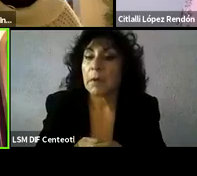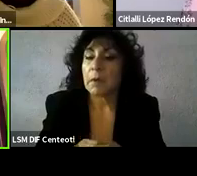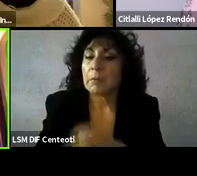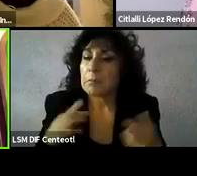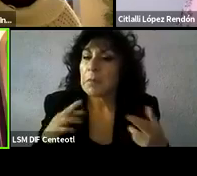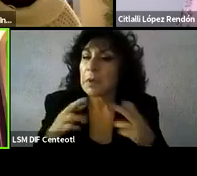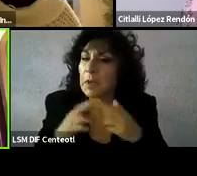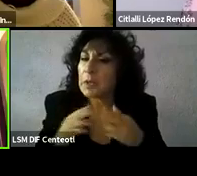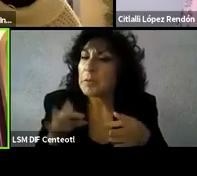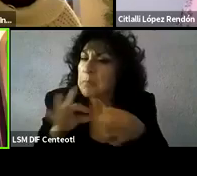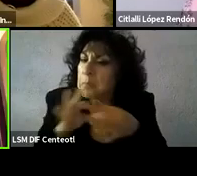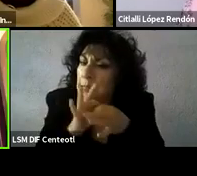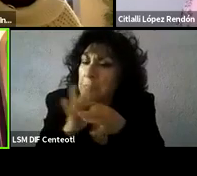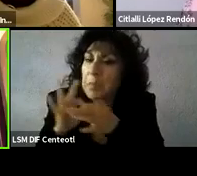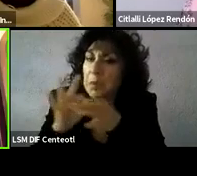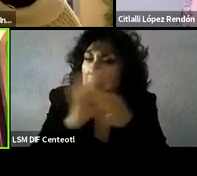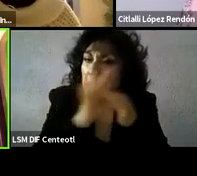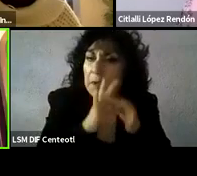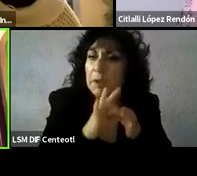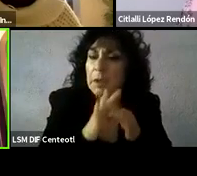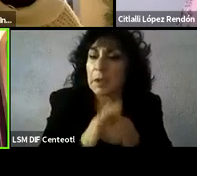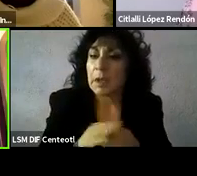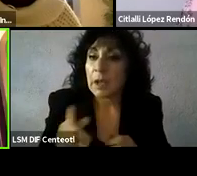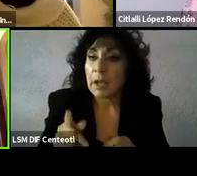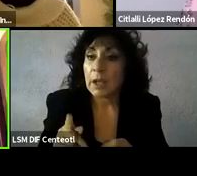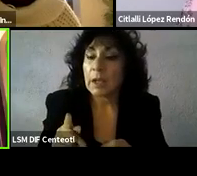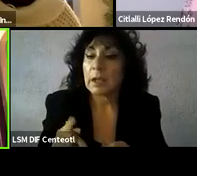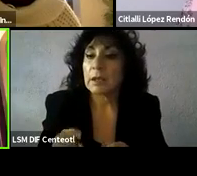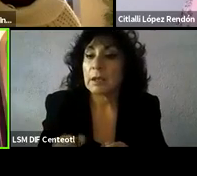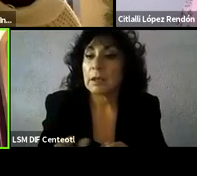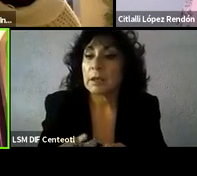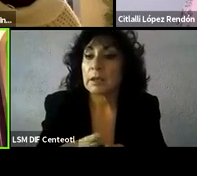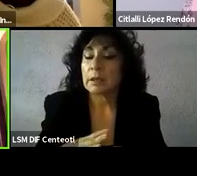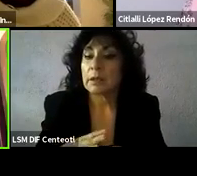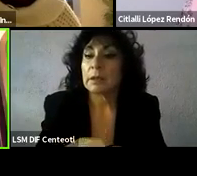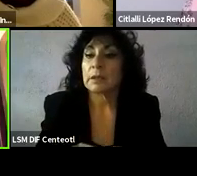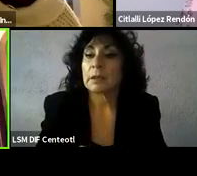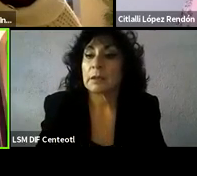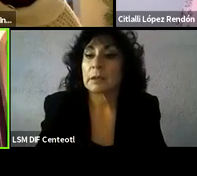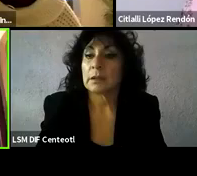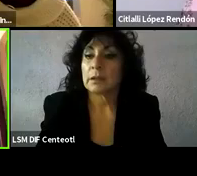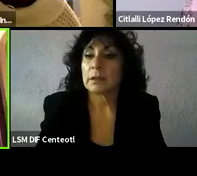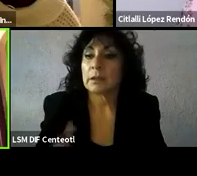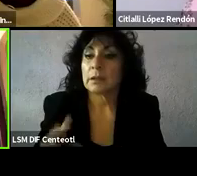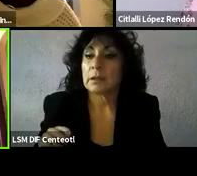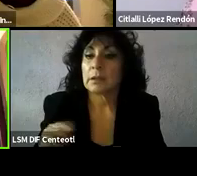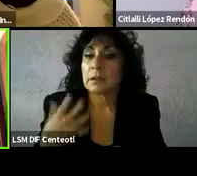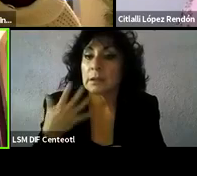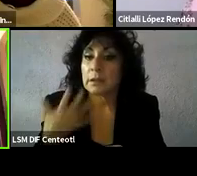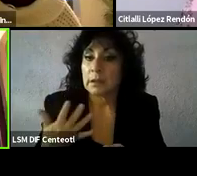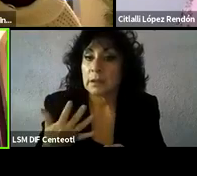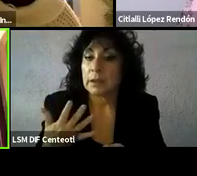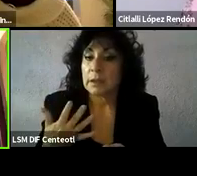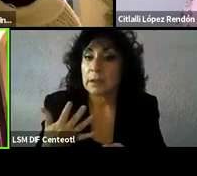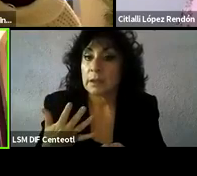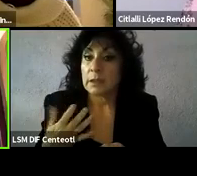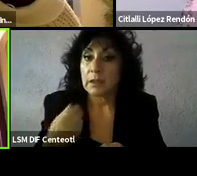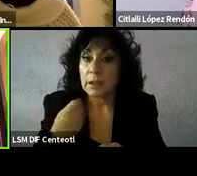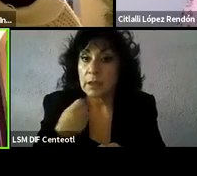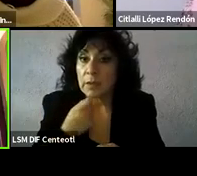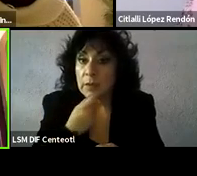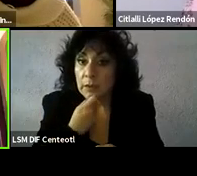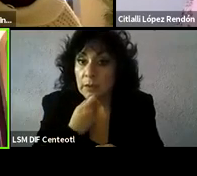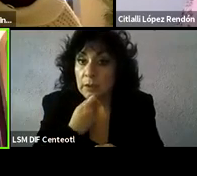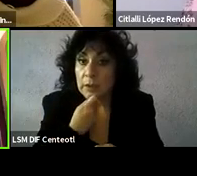muy estrecha, en donde tienen 85 niños, niñas promotoras de paz que